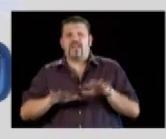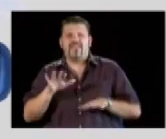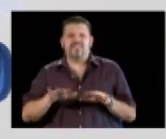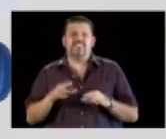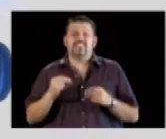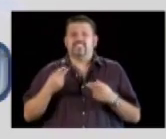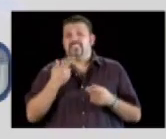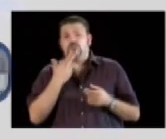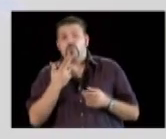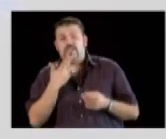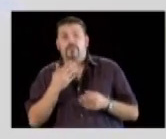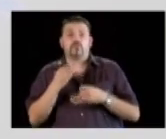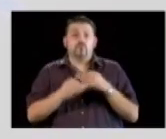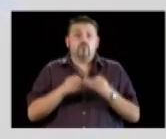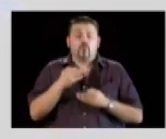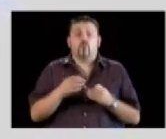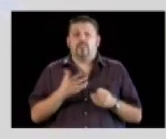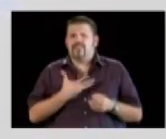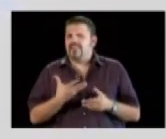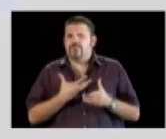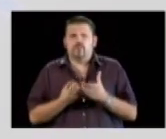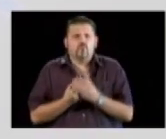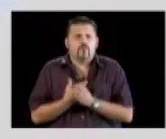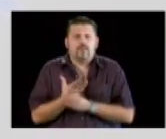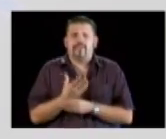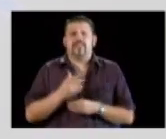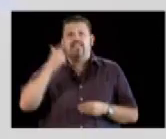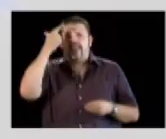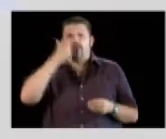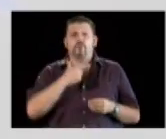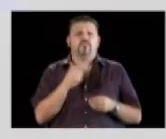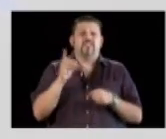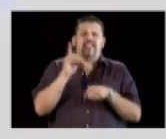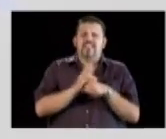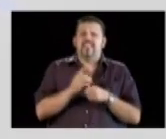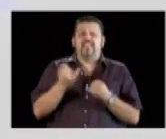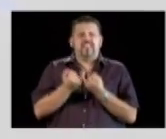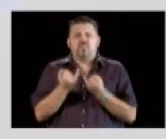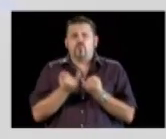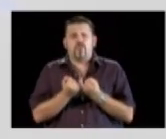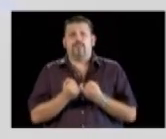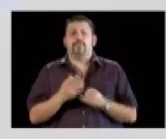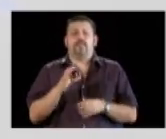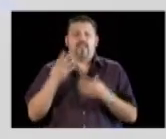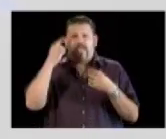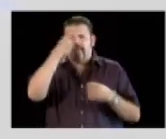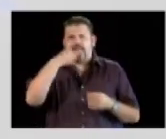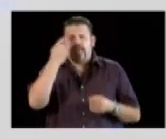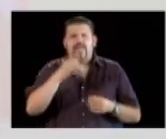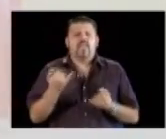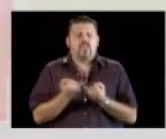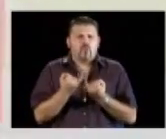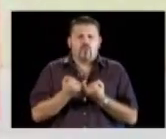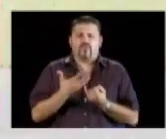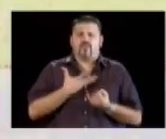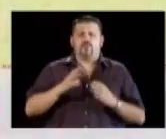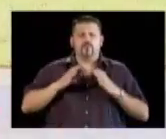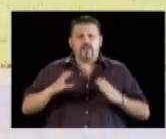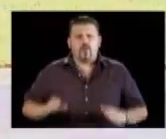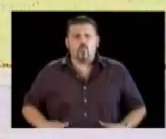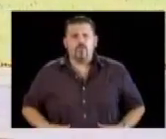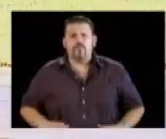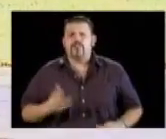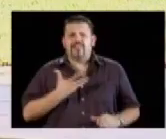utilizamos todos los días. Tenemos obviamente cremas de noche y de día para la cara, cremas de noche y de día para el cuerpo. La de noche para el cuerpo, que